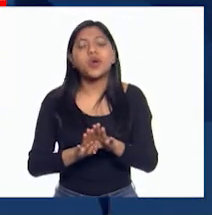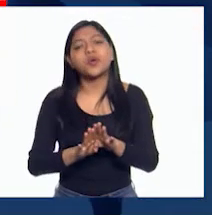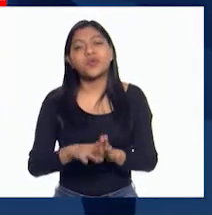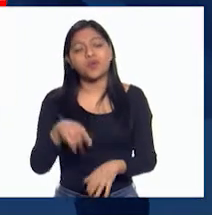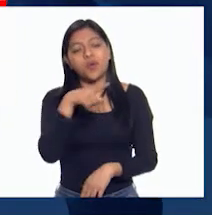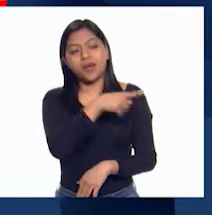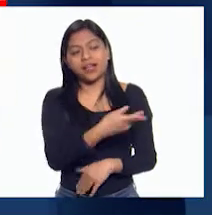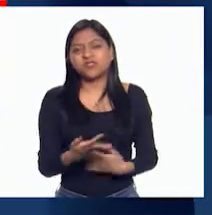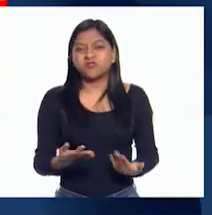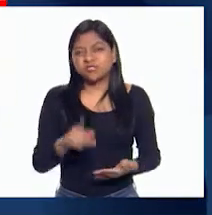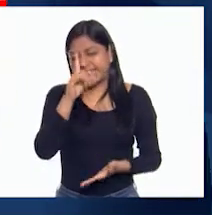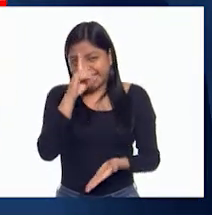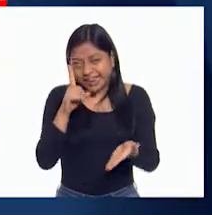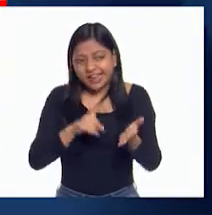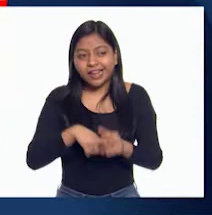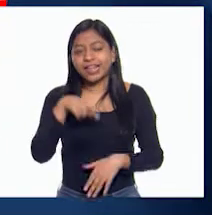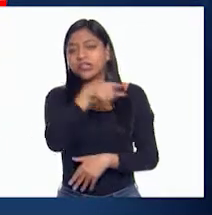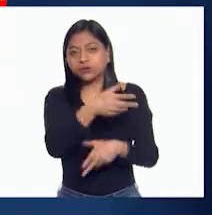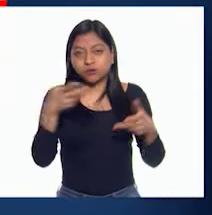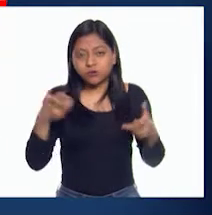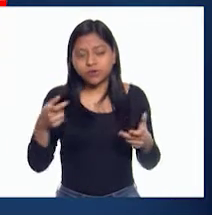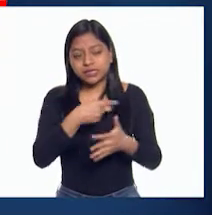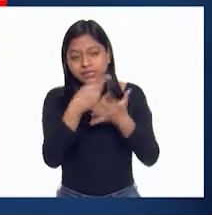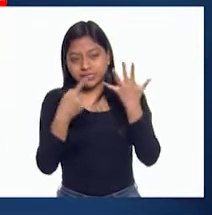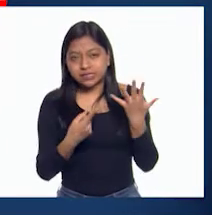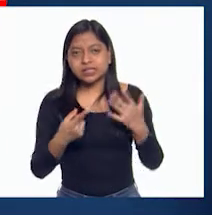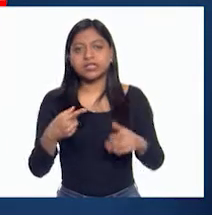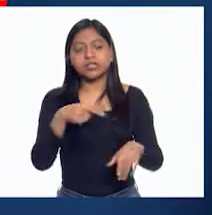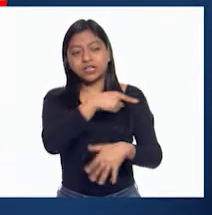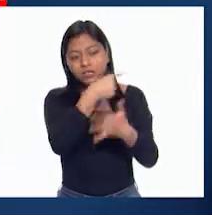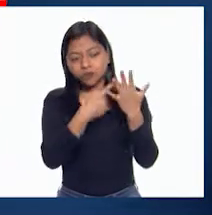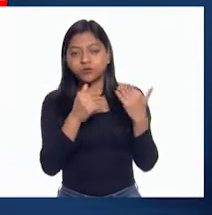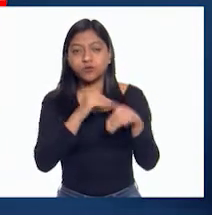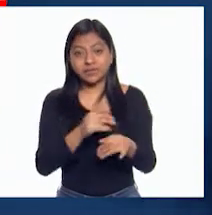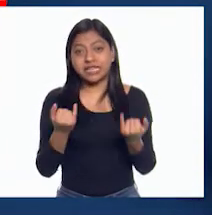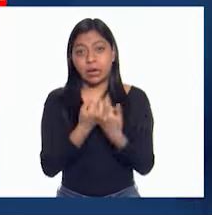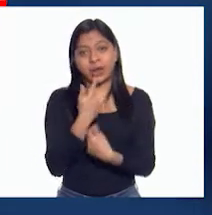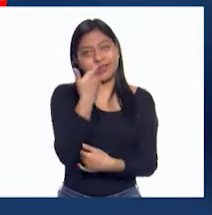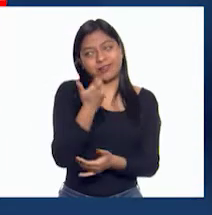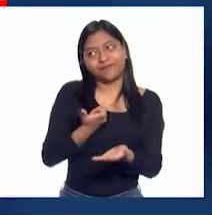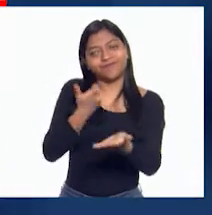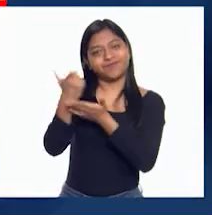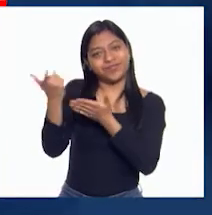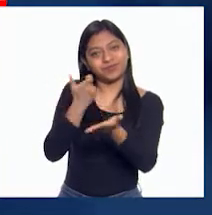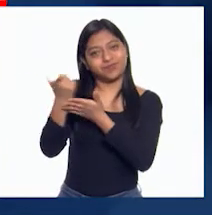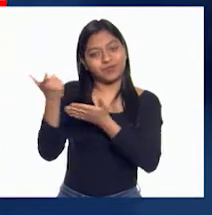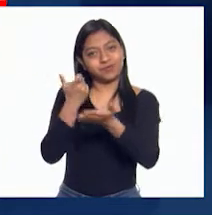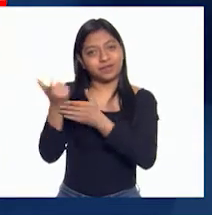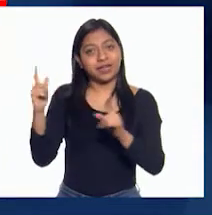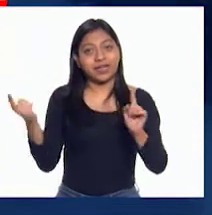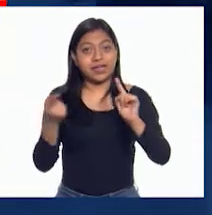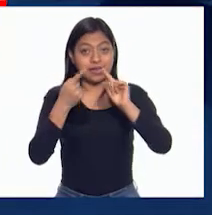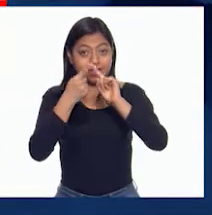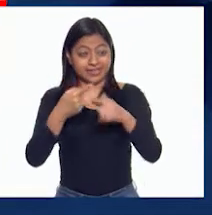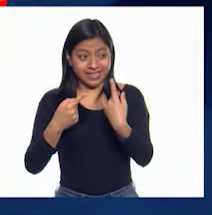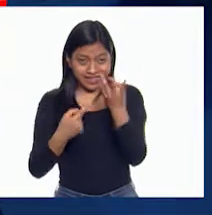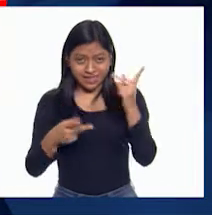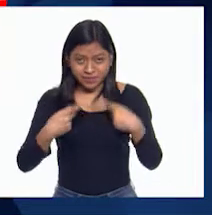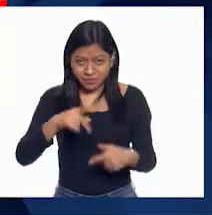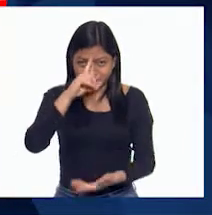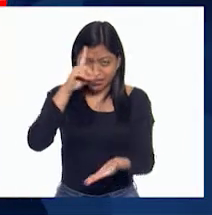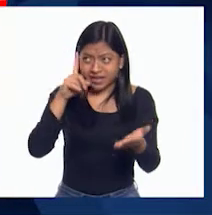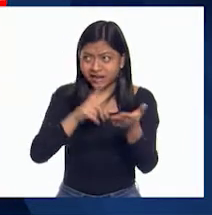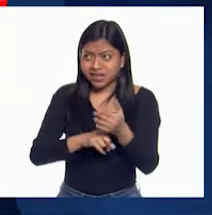su fe, sus obras, sus servicios o sus donaciones monetarias. Pues resulta que muchos creyentes,